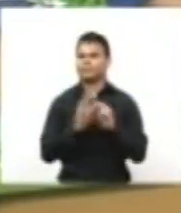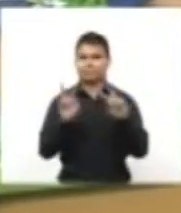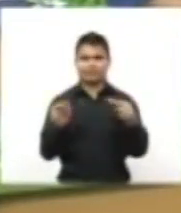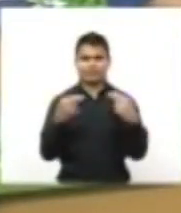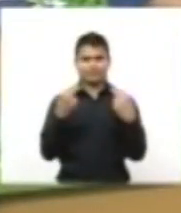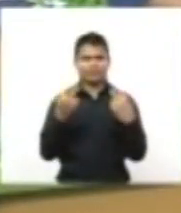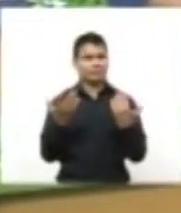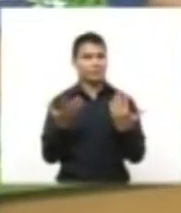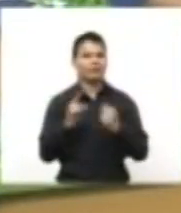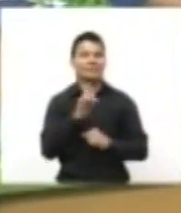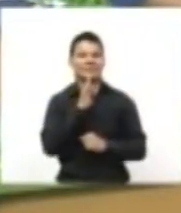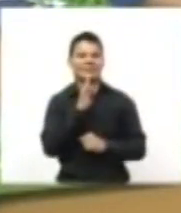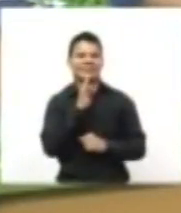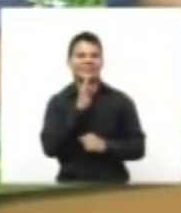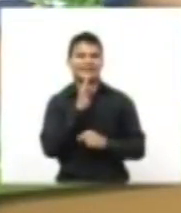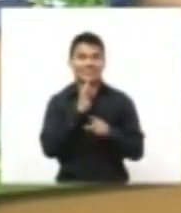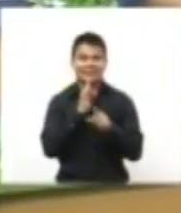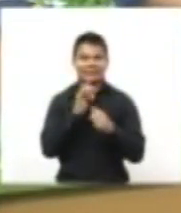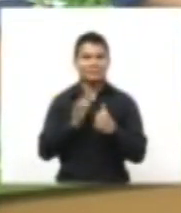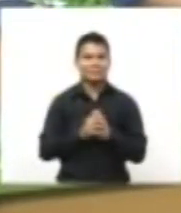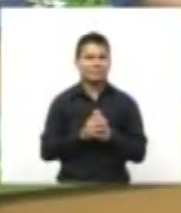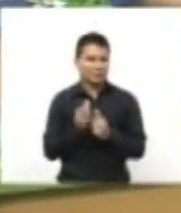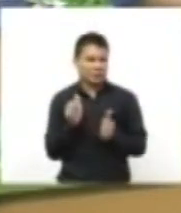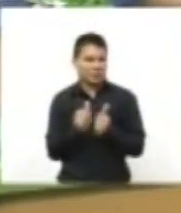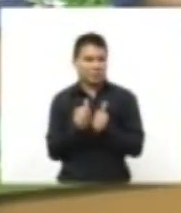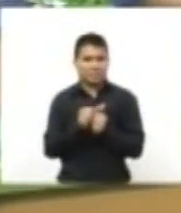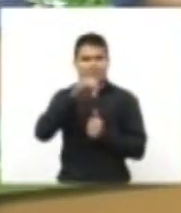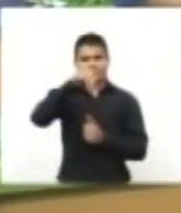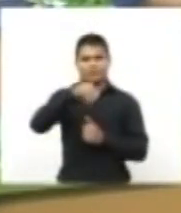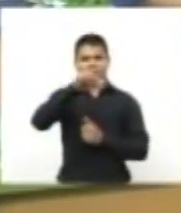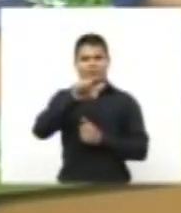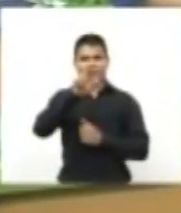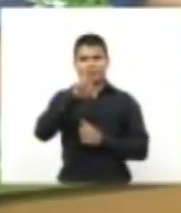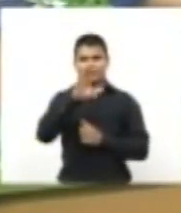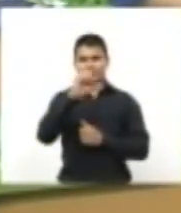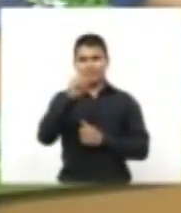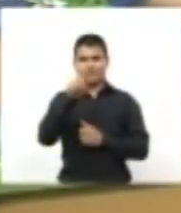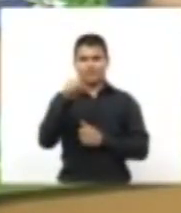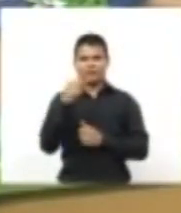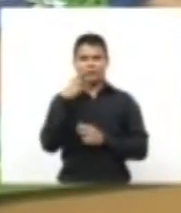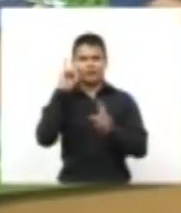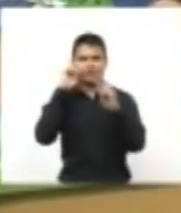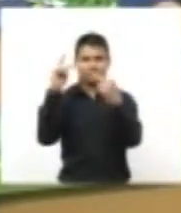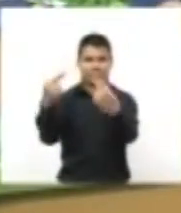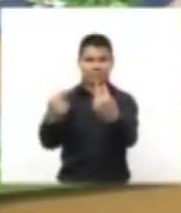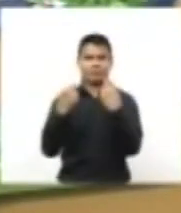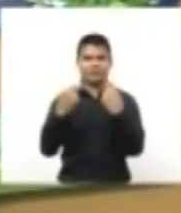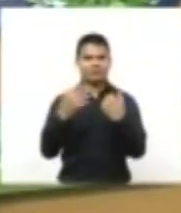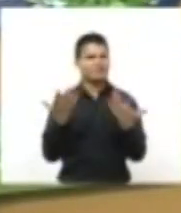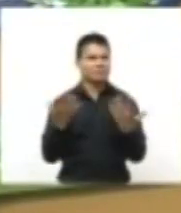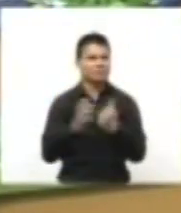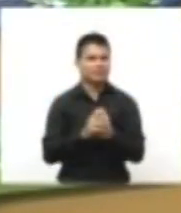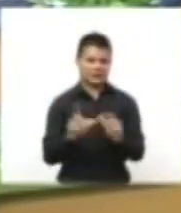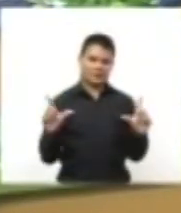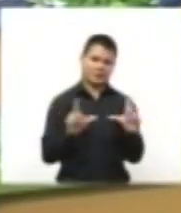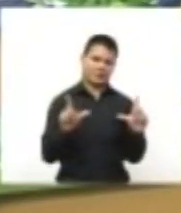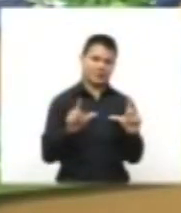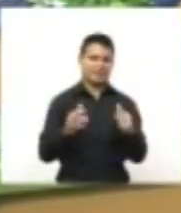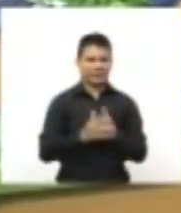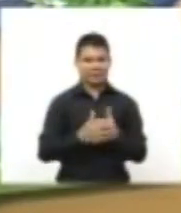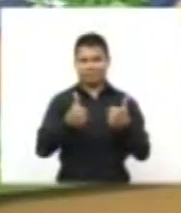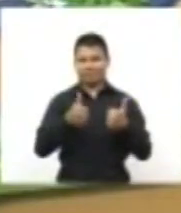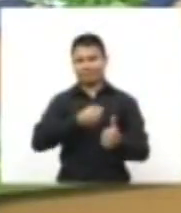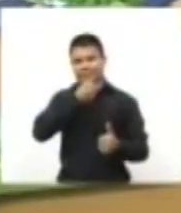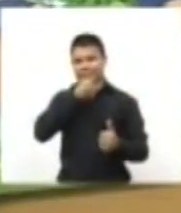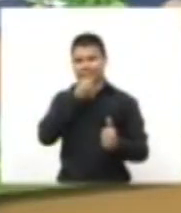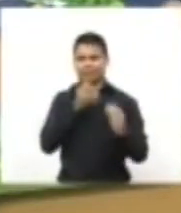Lake City en Estados Unidos. Así es, nuestro compañero Marcos Pérez está ahí pegadito al televisor y viéndonos, estando en contacto con nosotros como siempre. Las